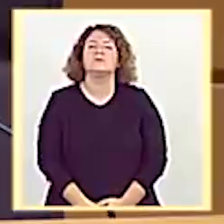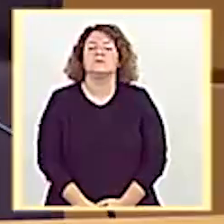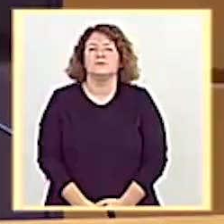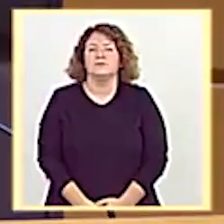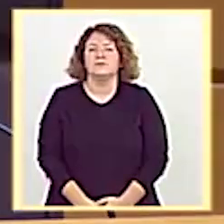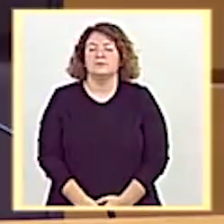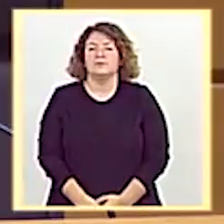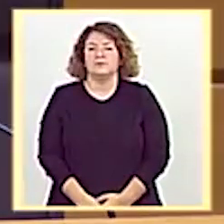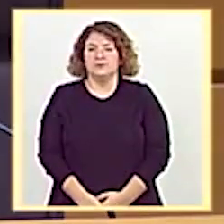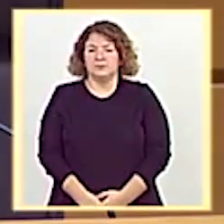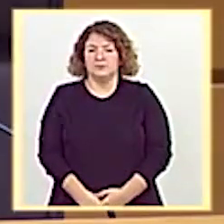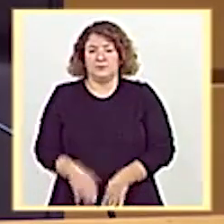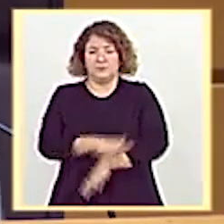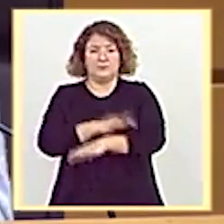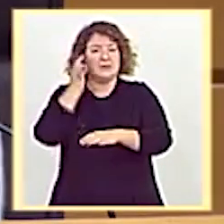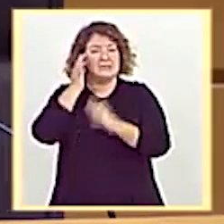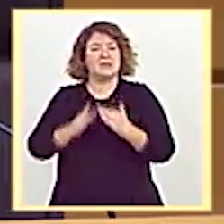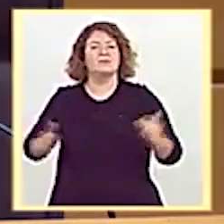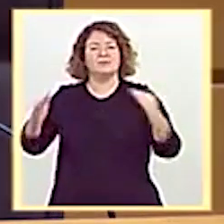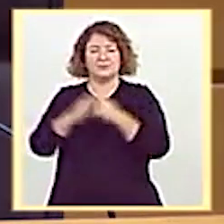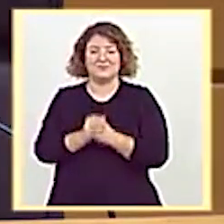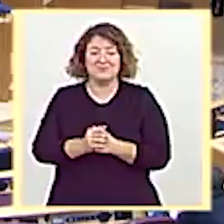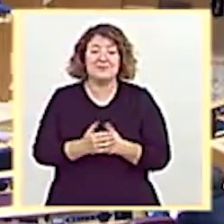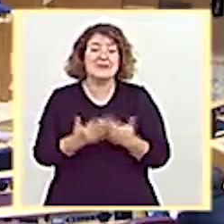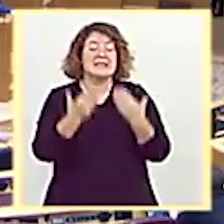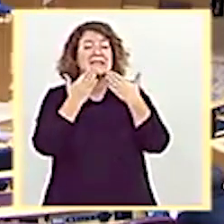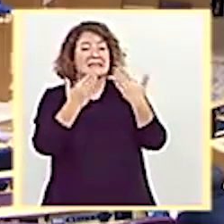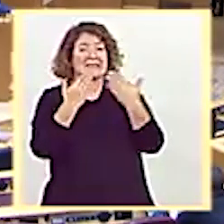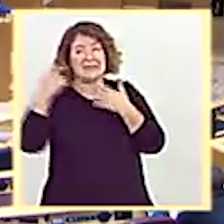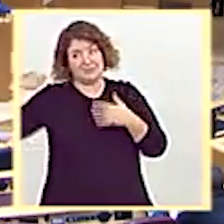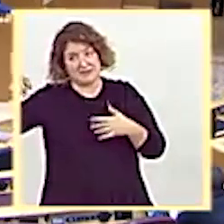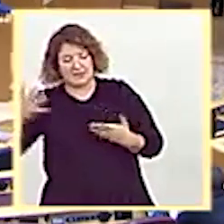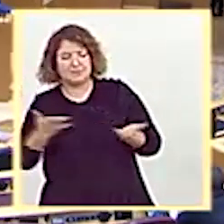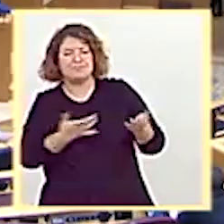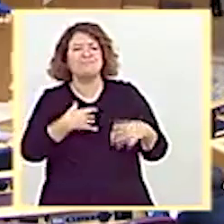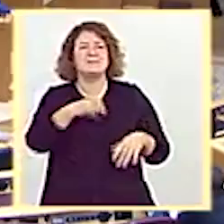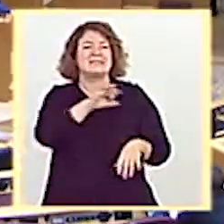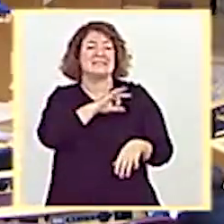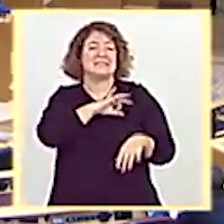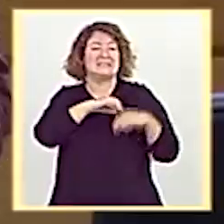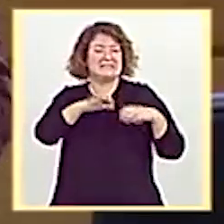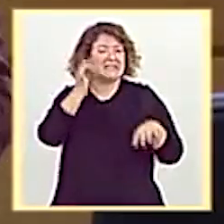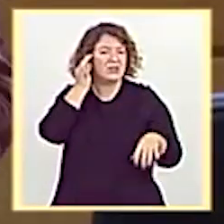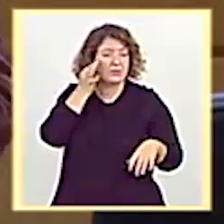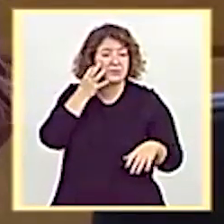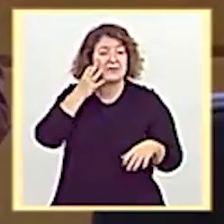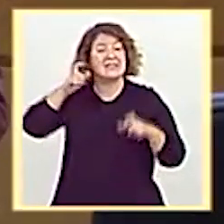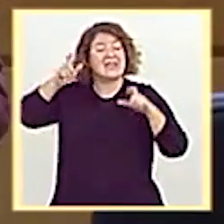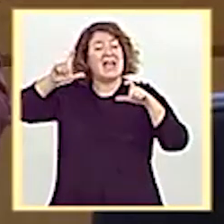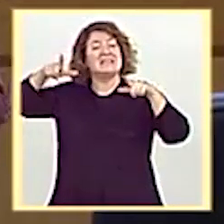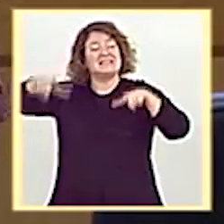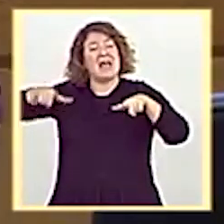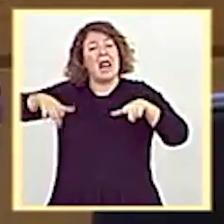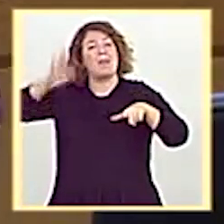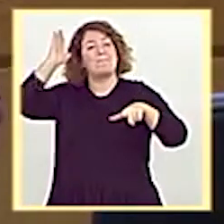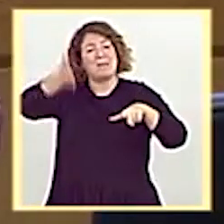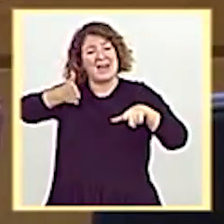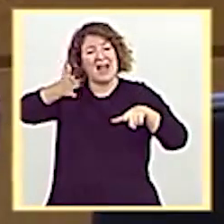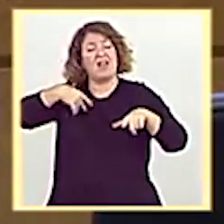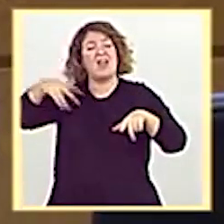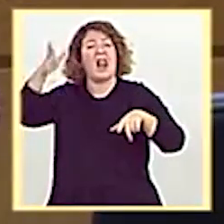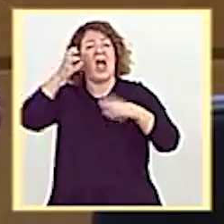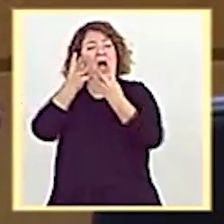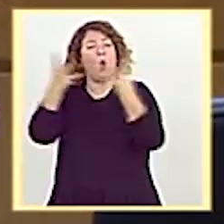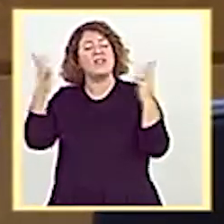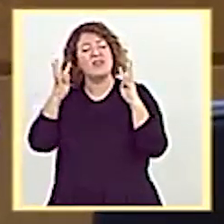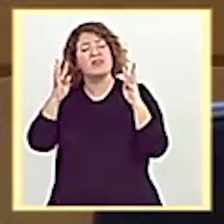Señora ministra de Igualdad. Muchas gracias, presidenta. Señoría, le recuerdo que la Sala de lo Penal de la Audiencia Nacional, la instancia